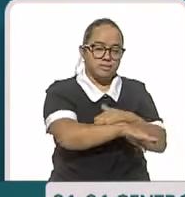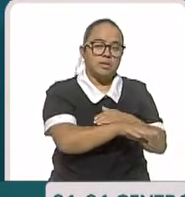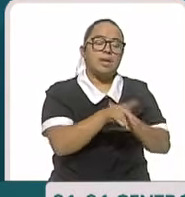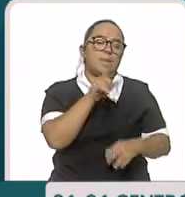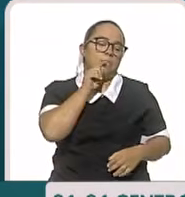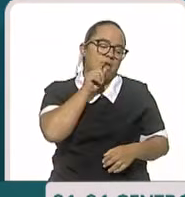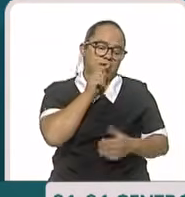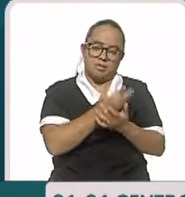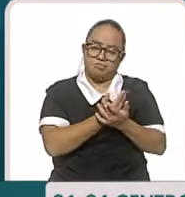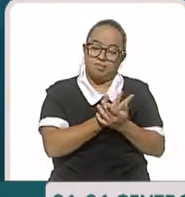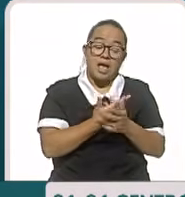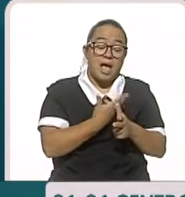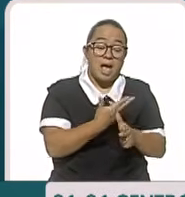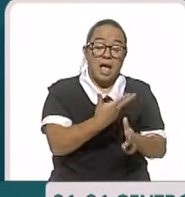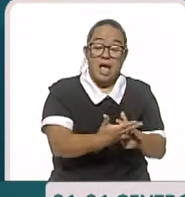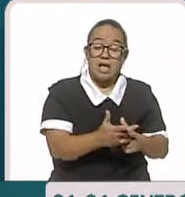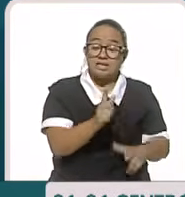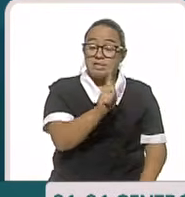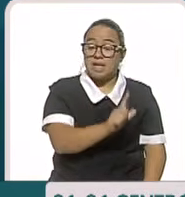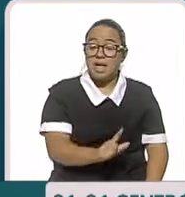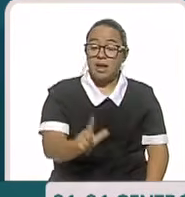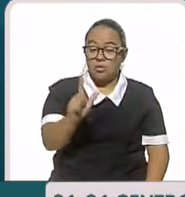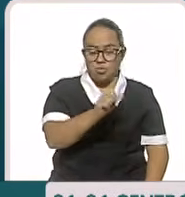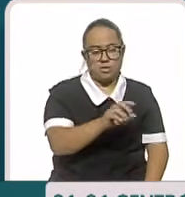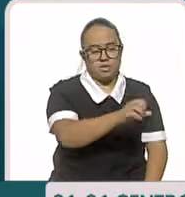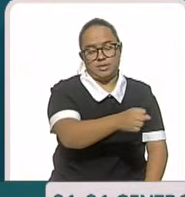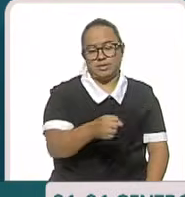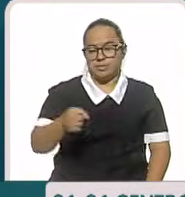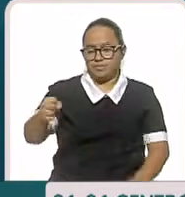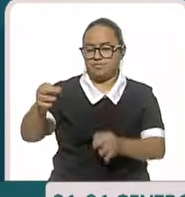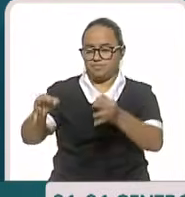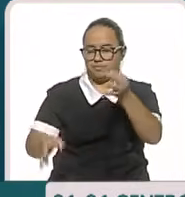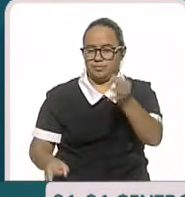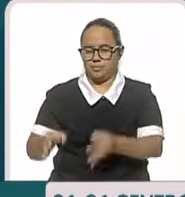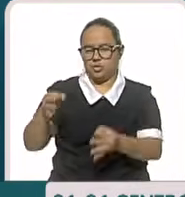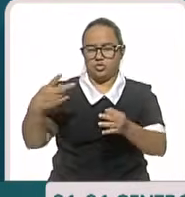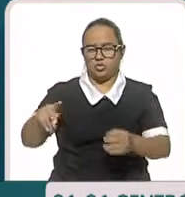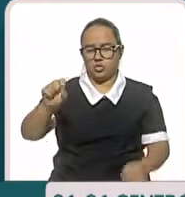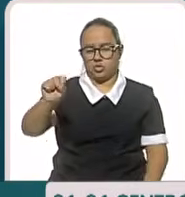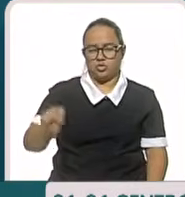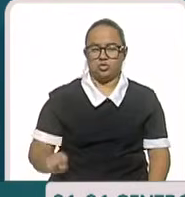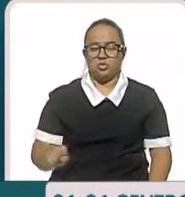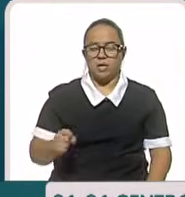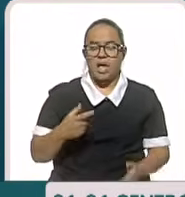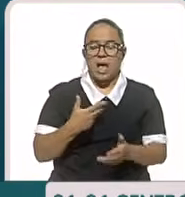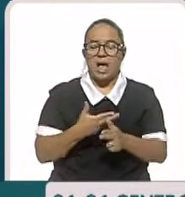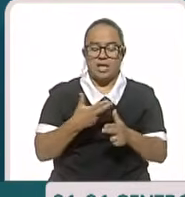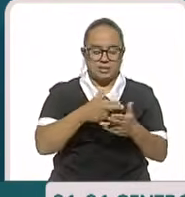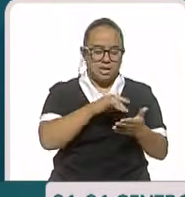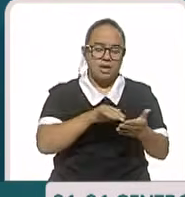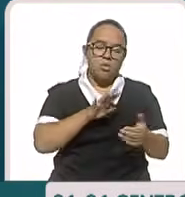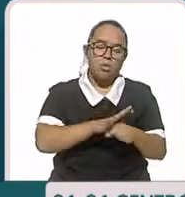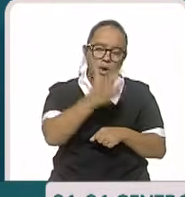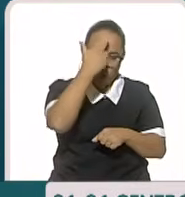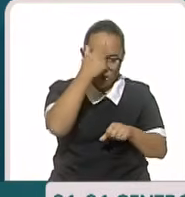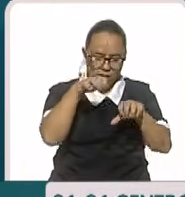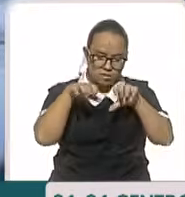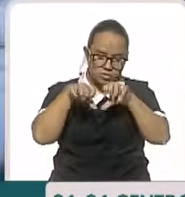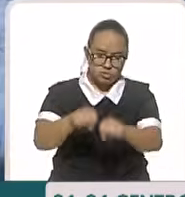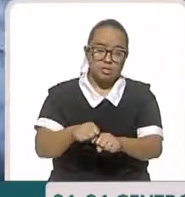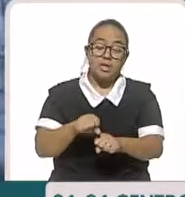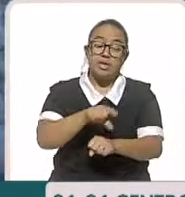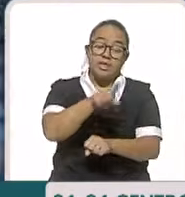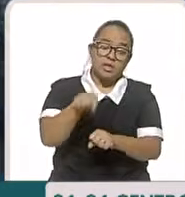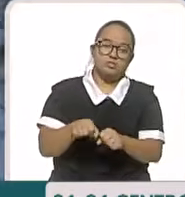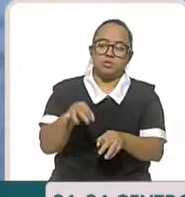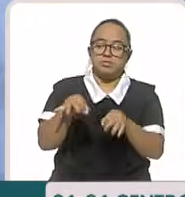corte y se espera que sea el lunes cuando sea presentado ante la Corte del Distrito Sur, donde pues se le lean los cargos y se tenga que declarar como